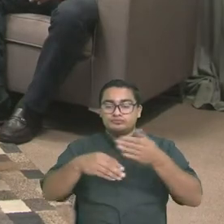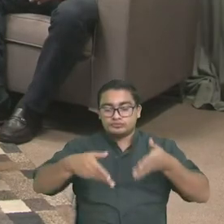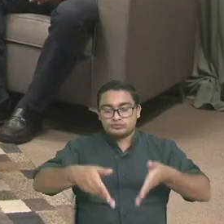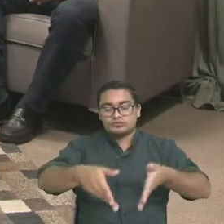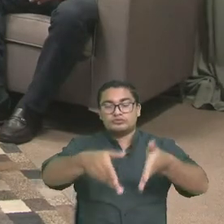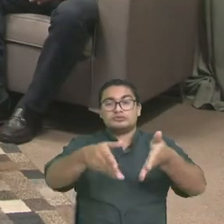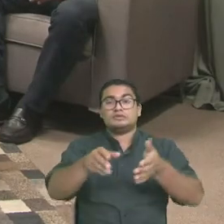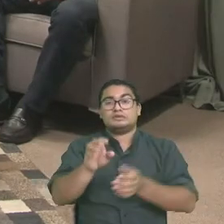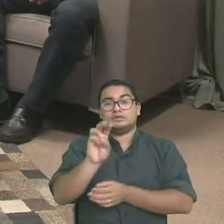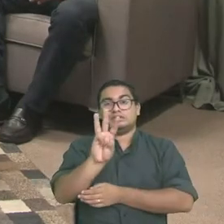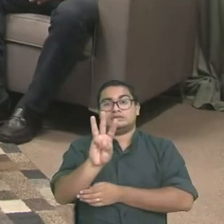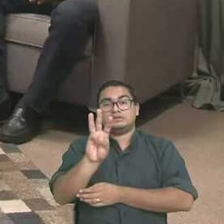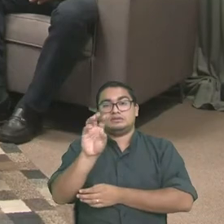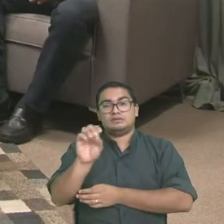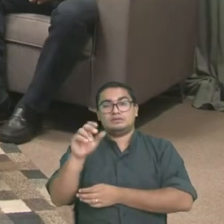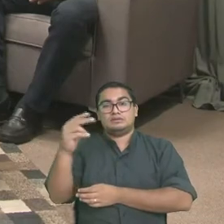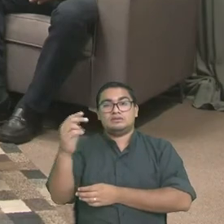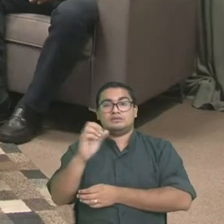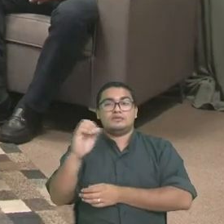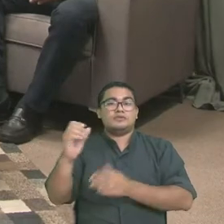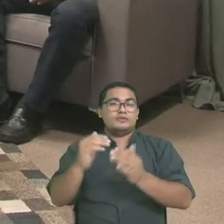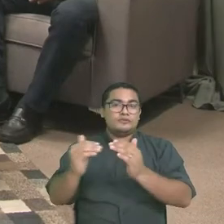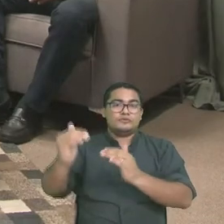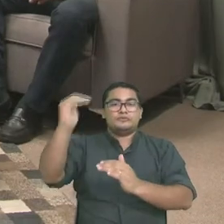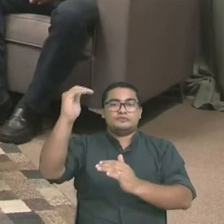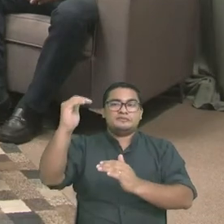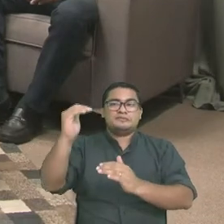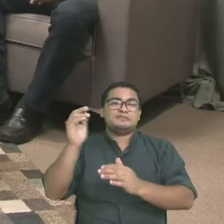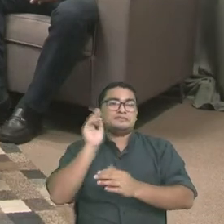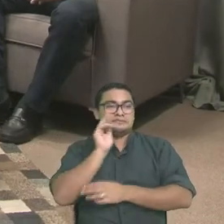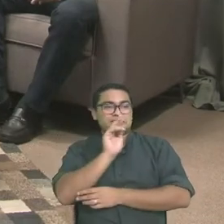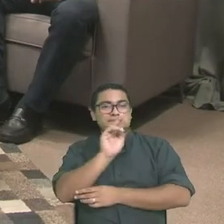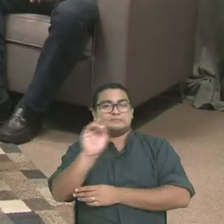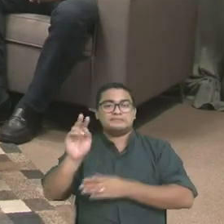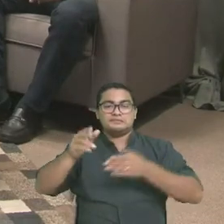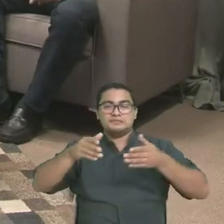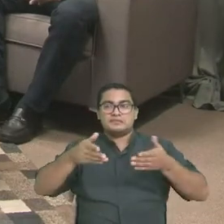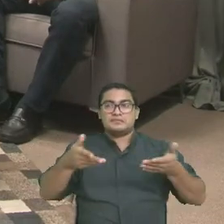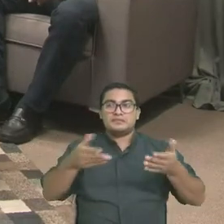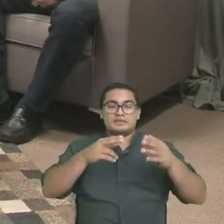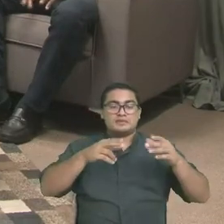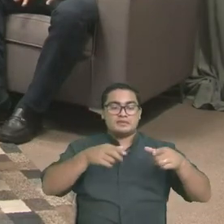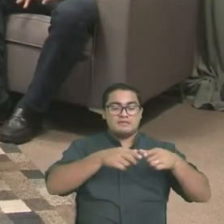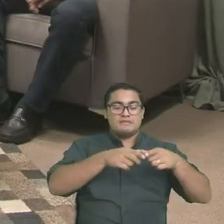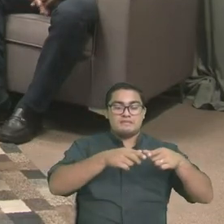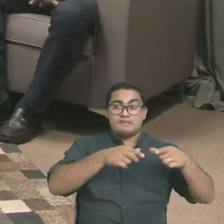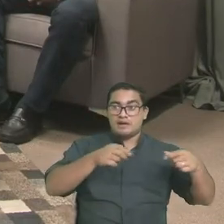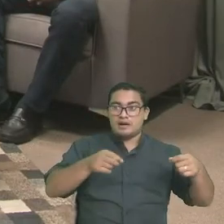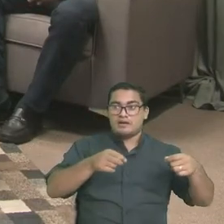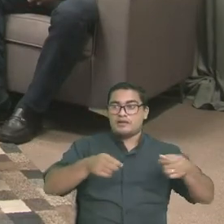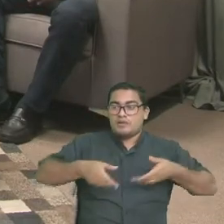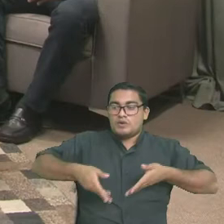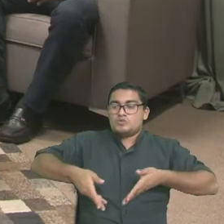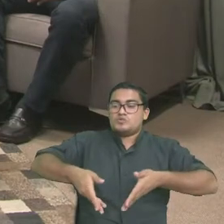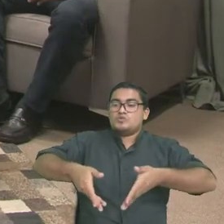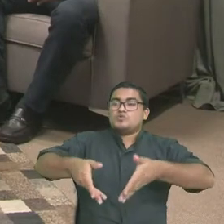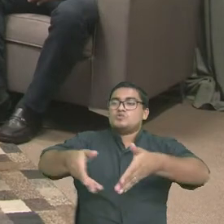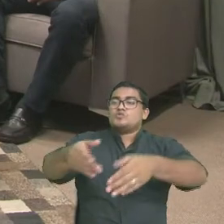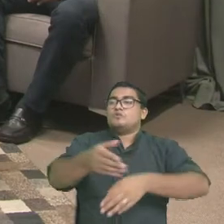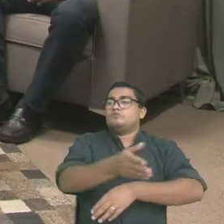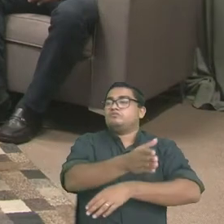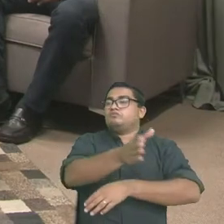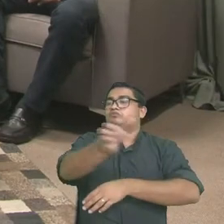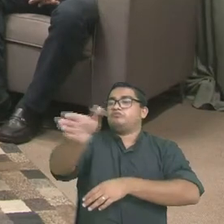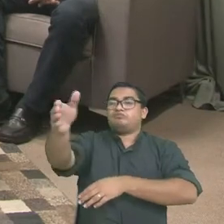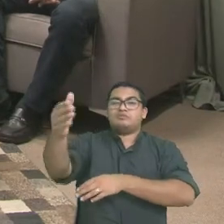308.9% de incremento. Y ahí es donde vos mirás las carreteras que conectan el Pacífico con la costa Caribe. Mirás todas